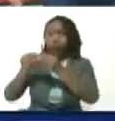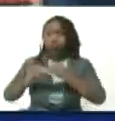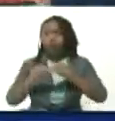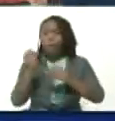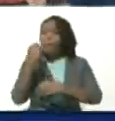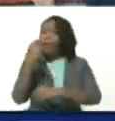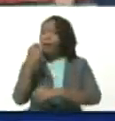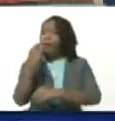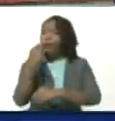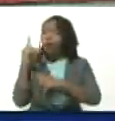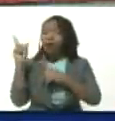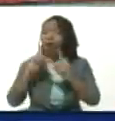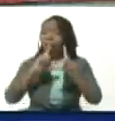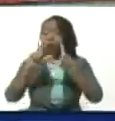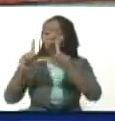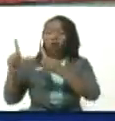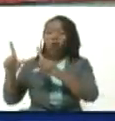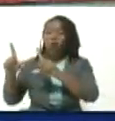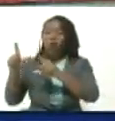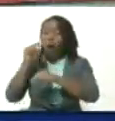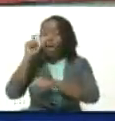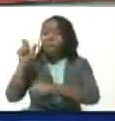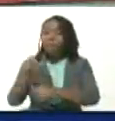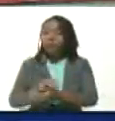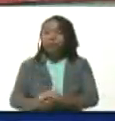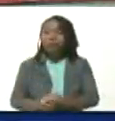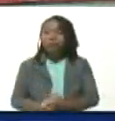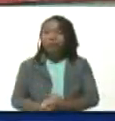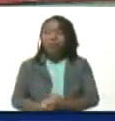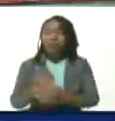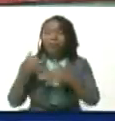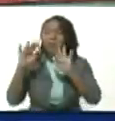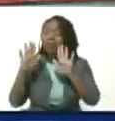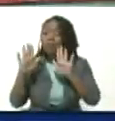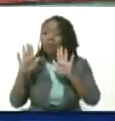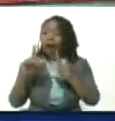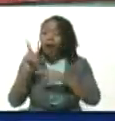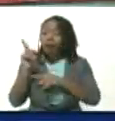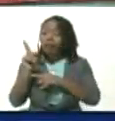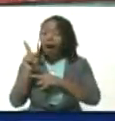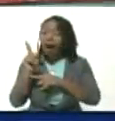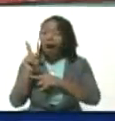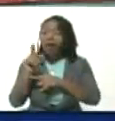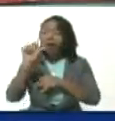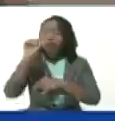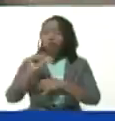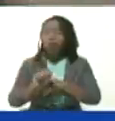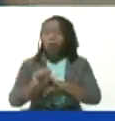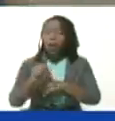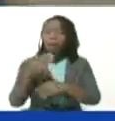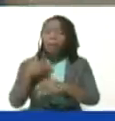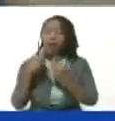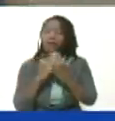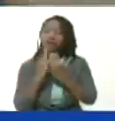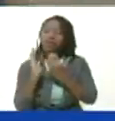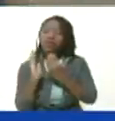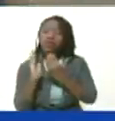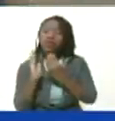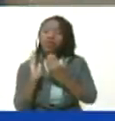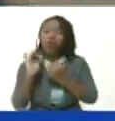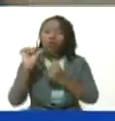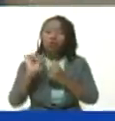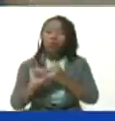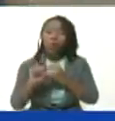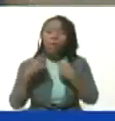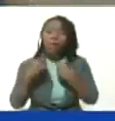medicamentos en el laboratorio Ronava, precisamente en Boleíta Sur, mis vecinos de Boleíta Sur,